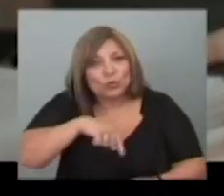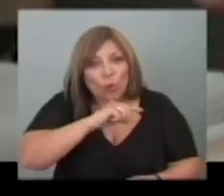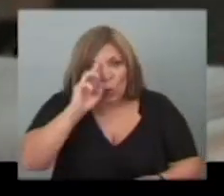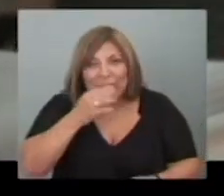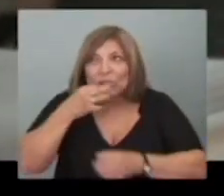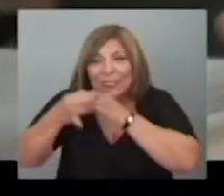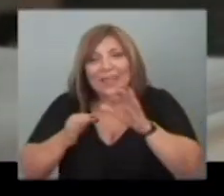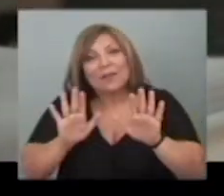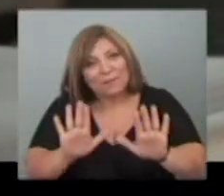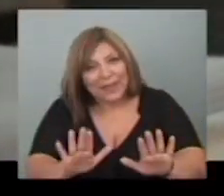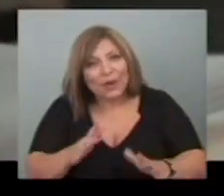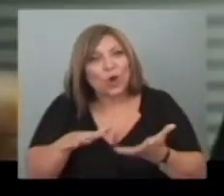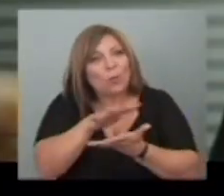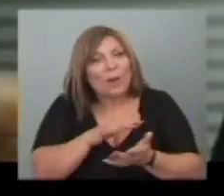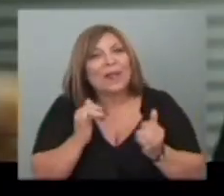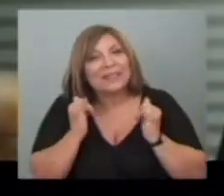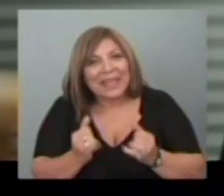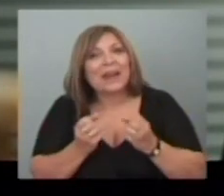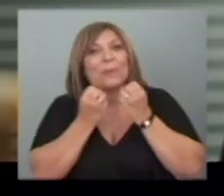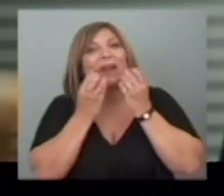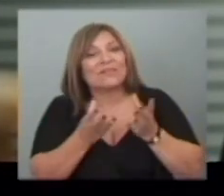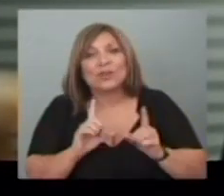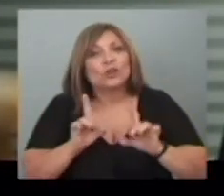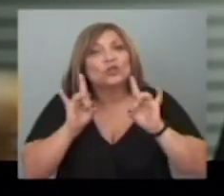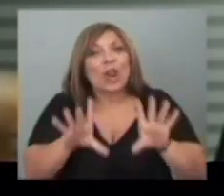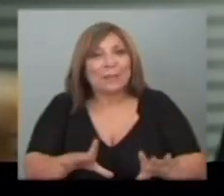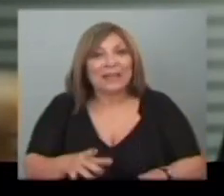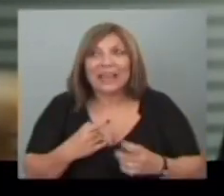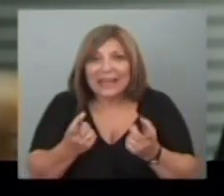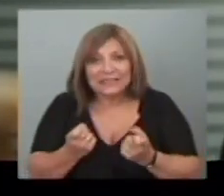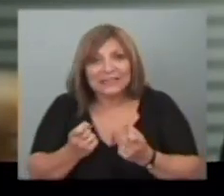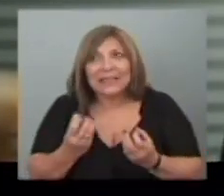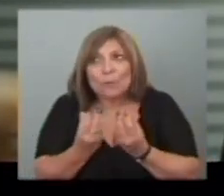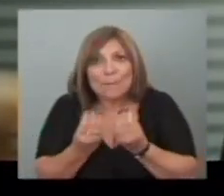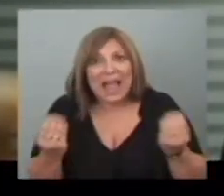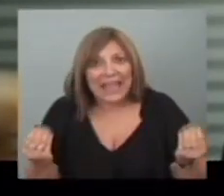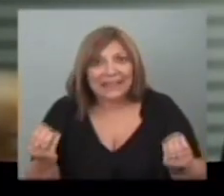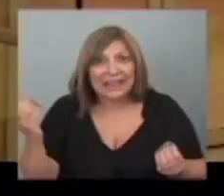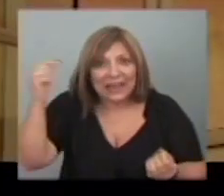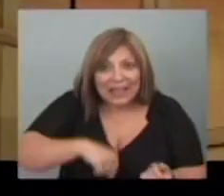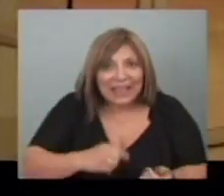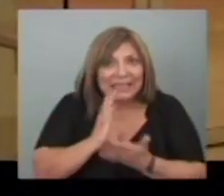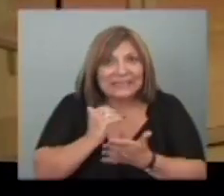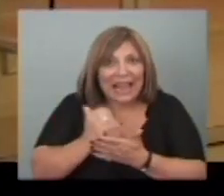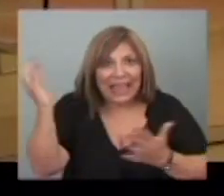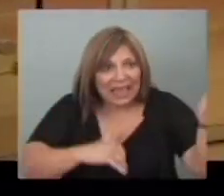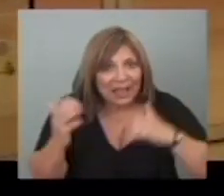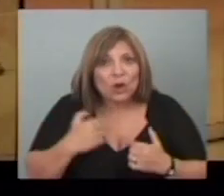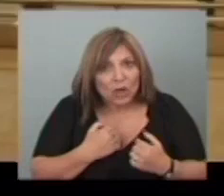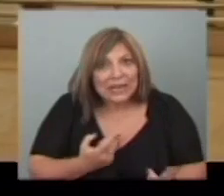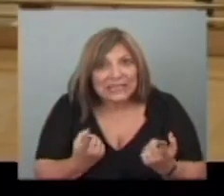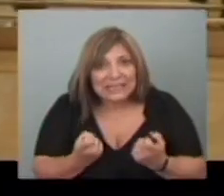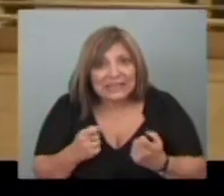importante sensibilizar a la población sobre los beneficios que tiene no solo el retorno, sino traer población desde el extranjero.